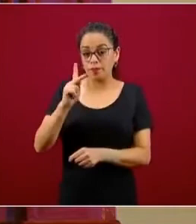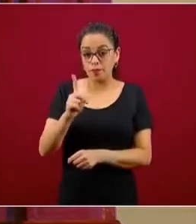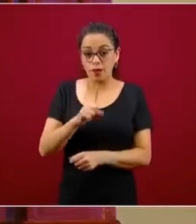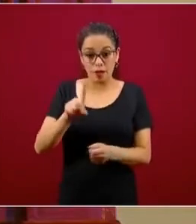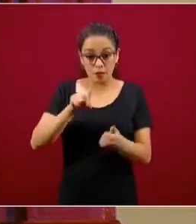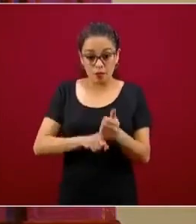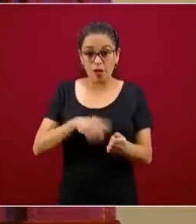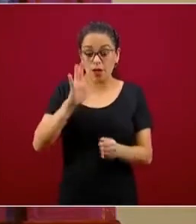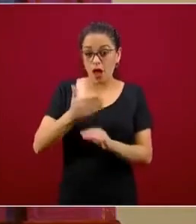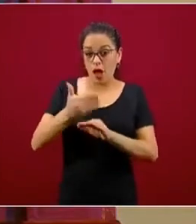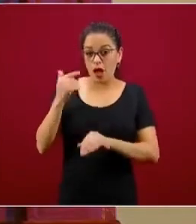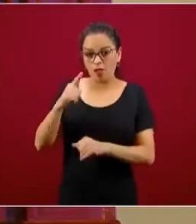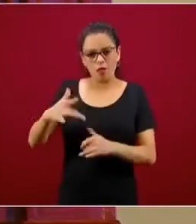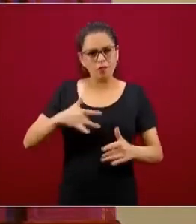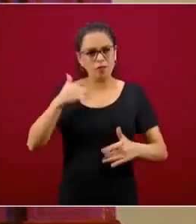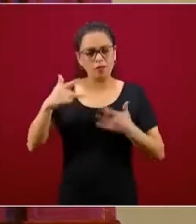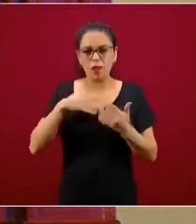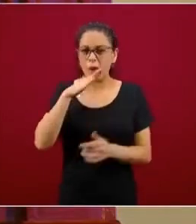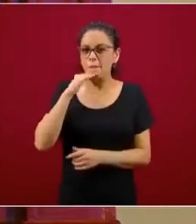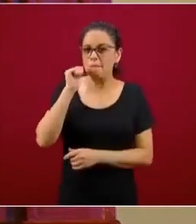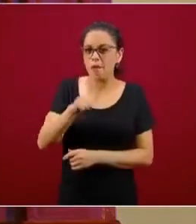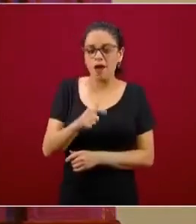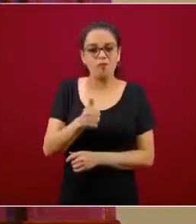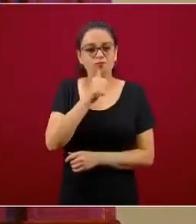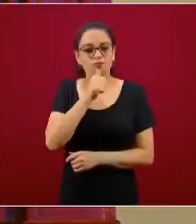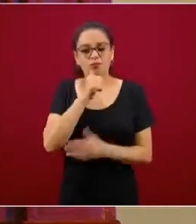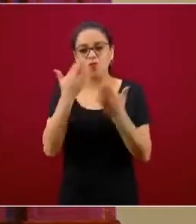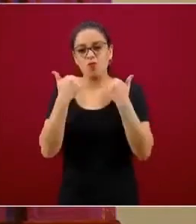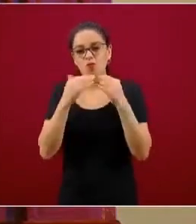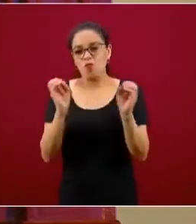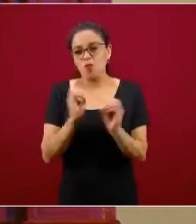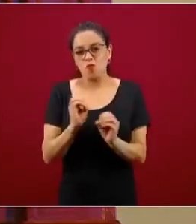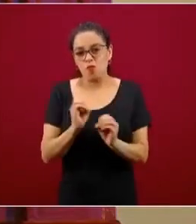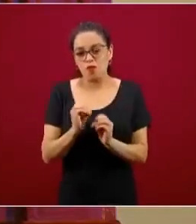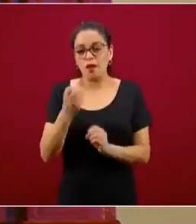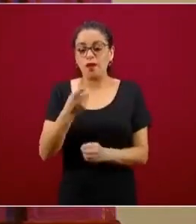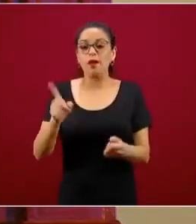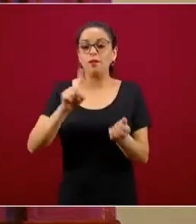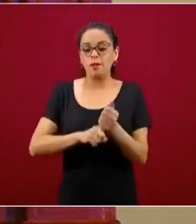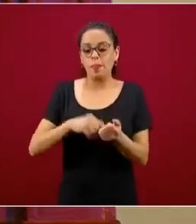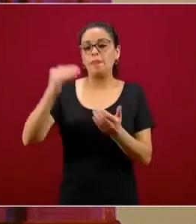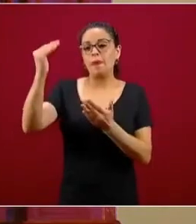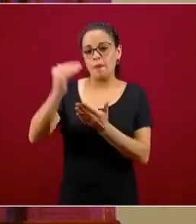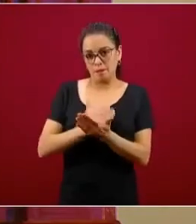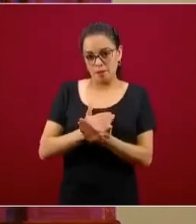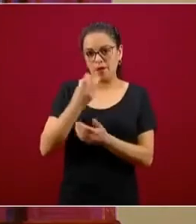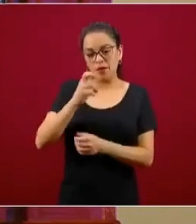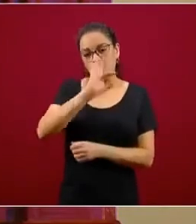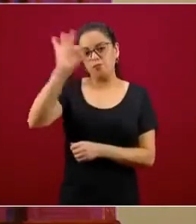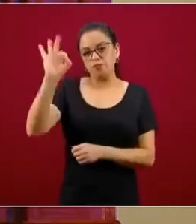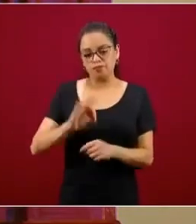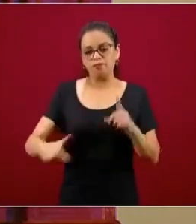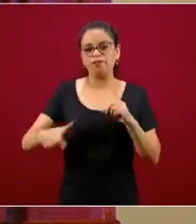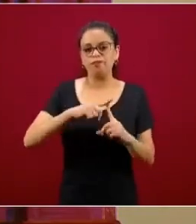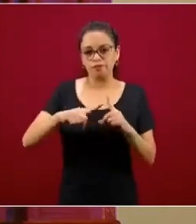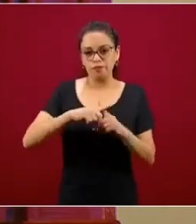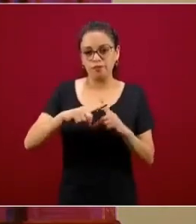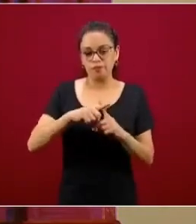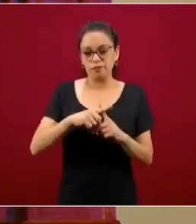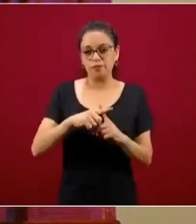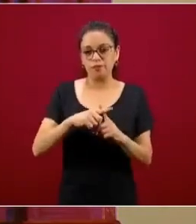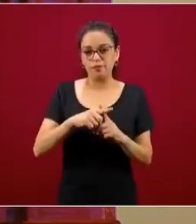sintomatología, ¿sí? Y esto puede explicar por qué es menor el porcentaje de positividad de este